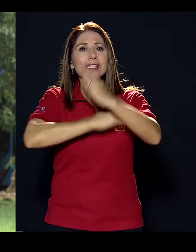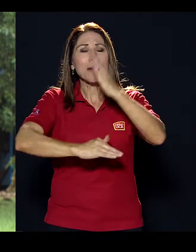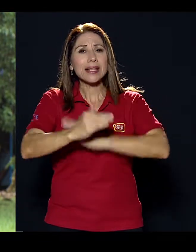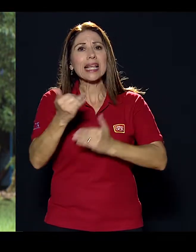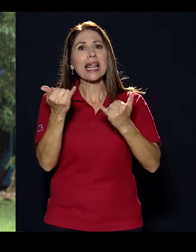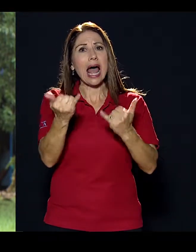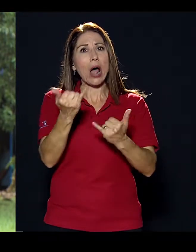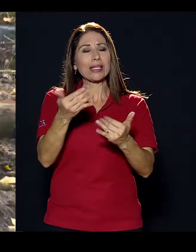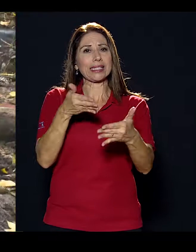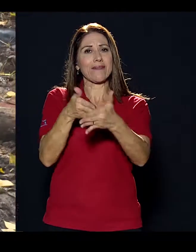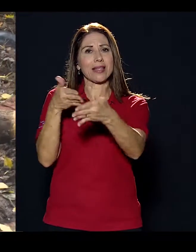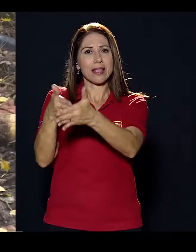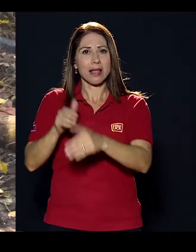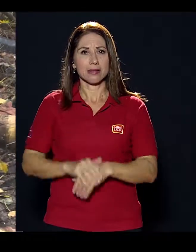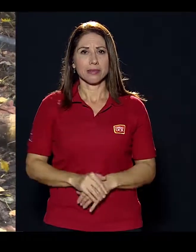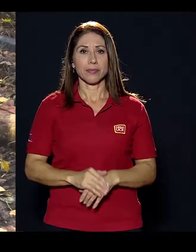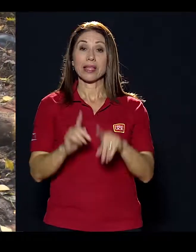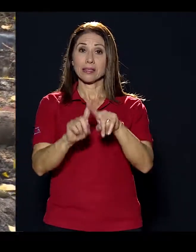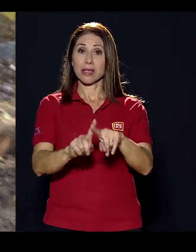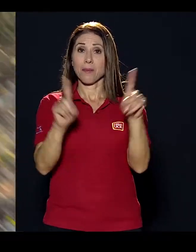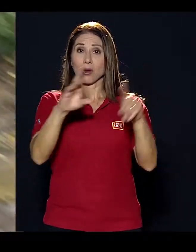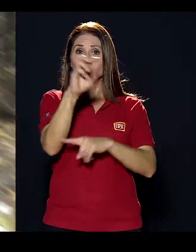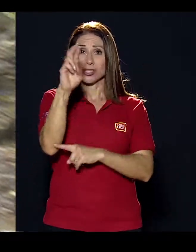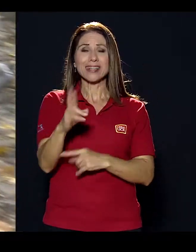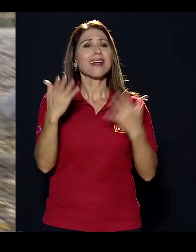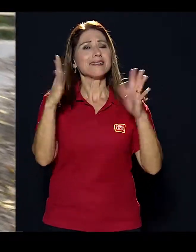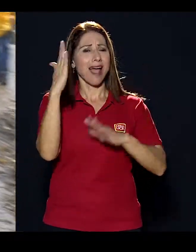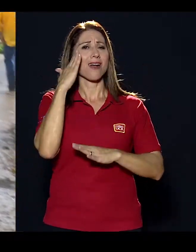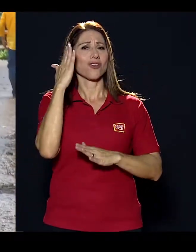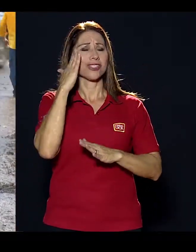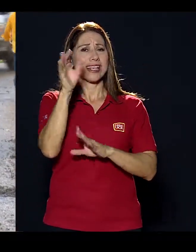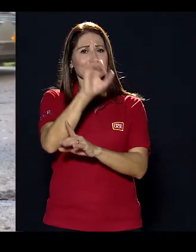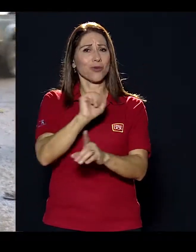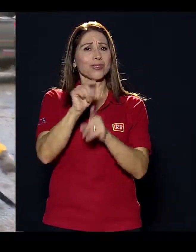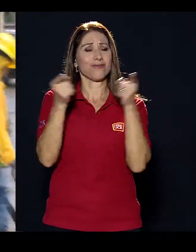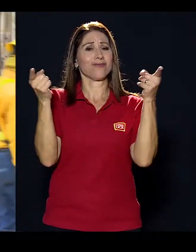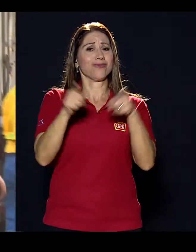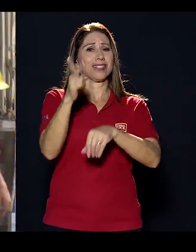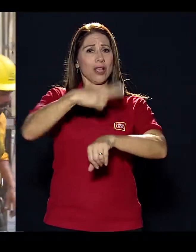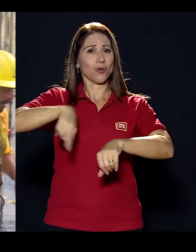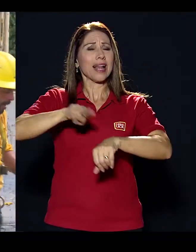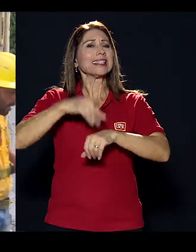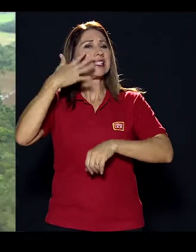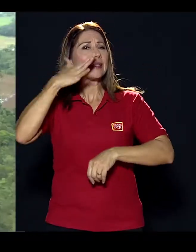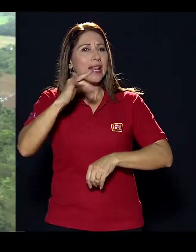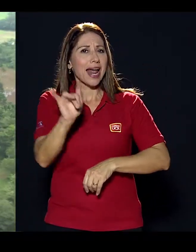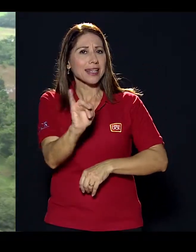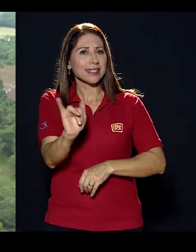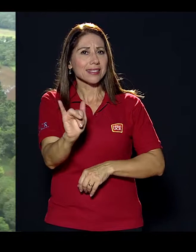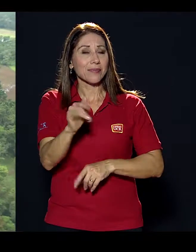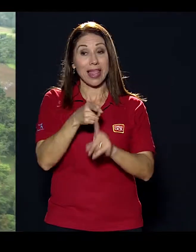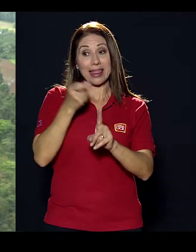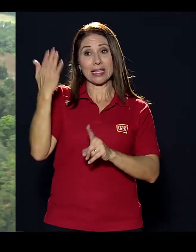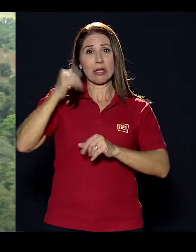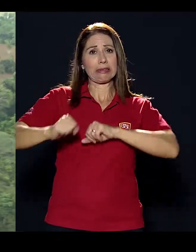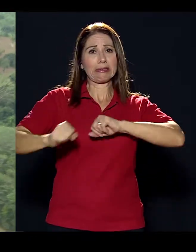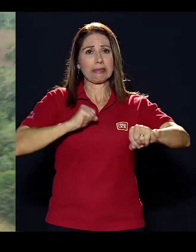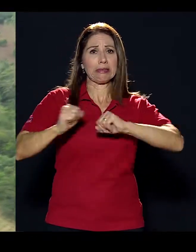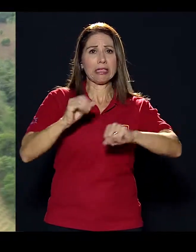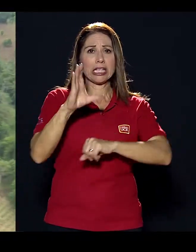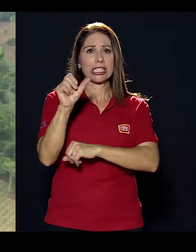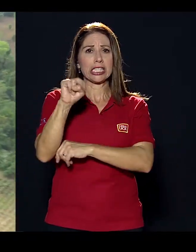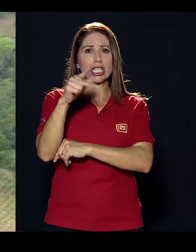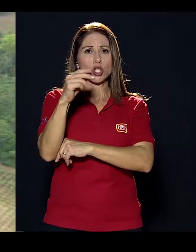viendo afectadas. Sin embargo, Costa Rica ya conocía desastres por causas naturales similares. Desde el terremoto